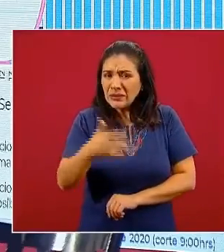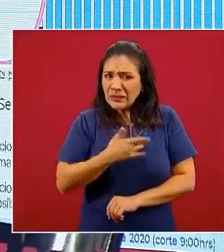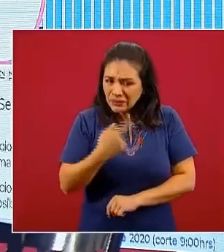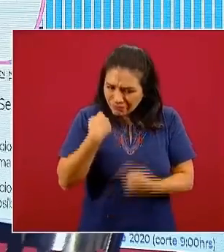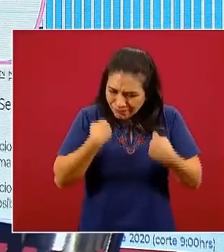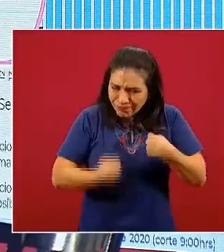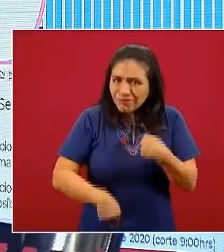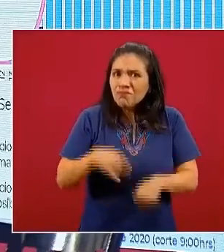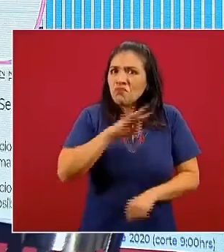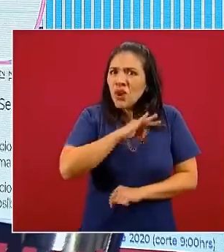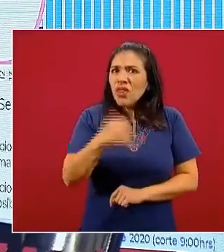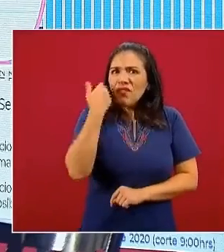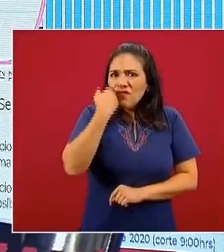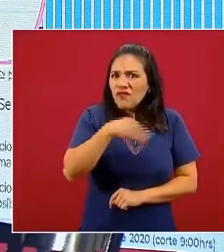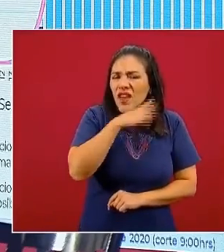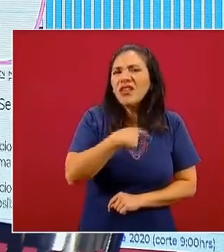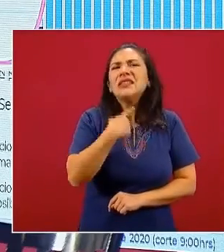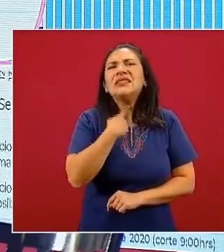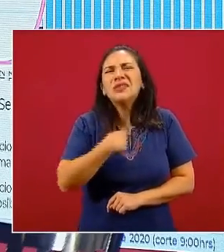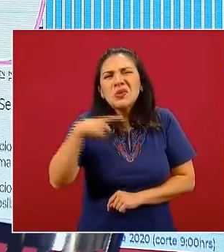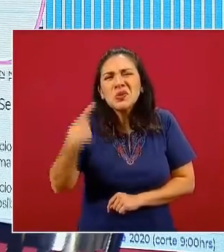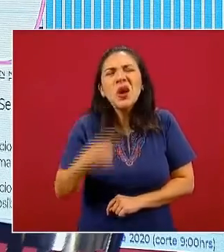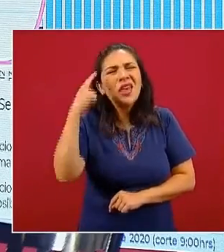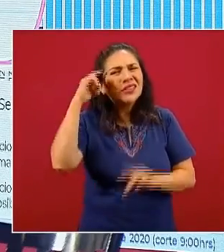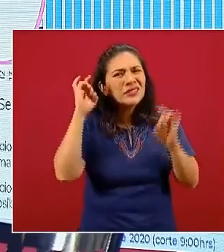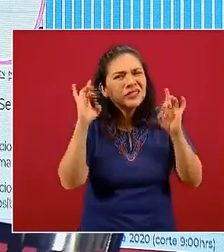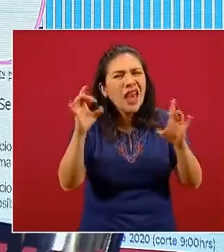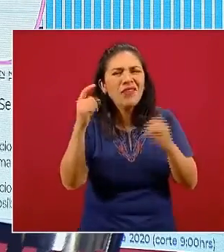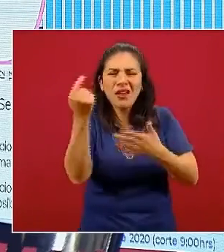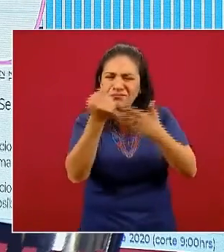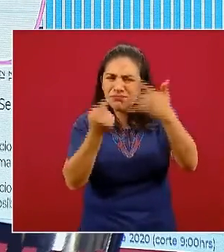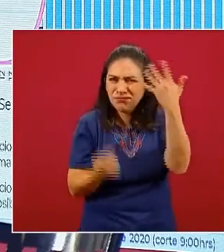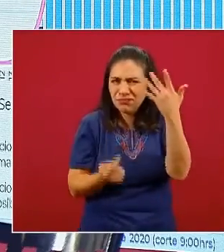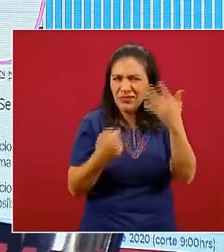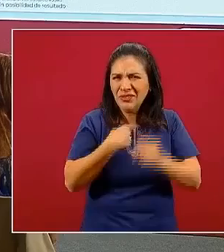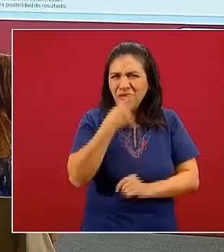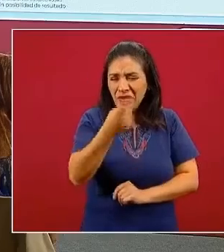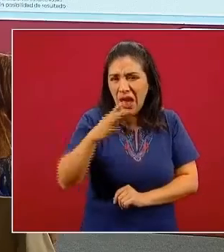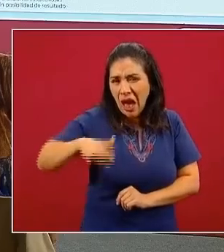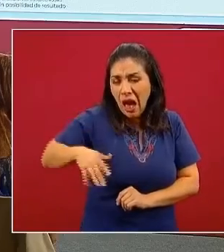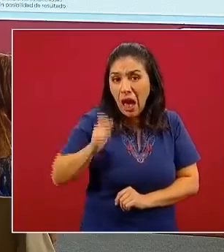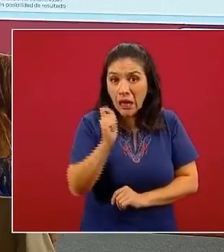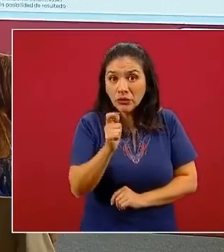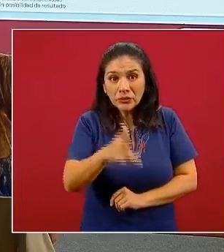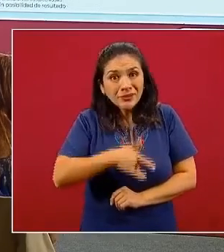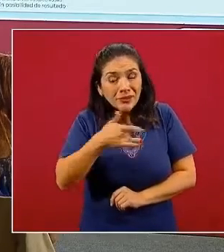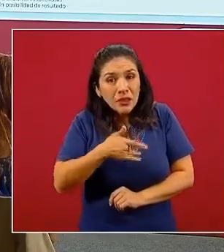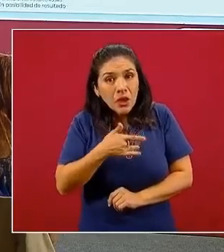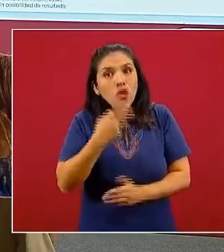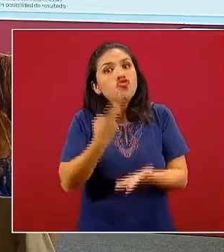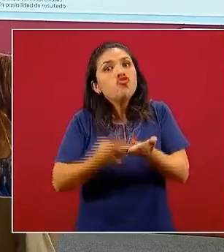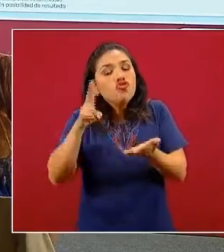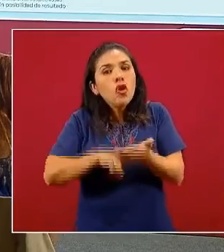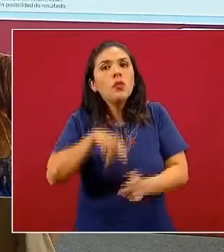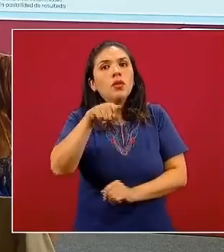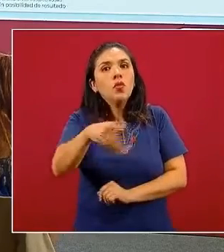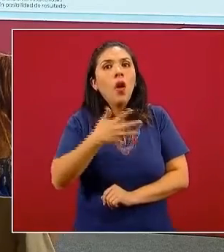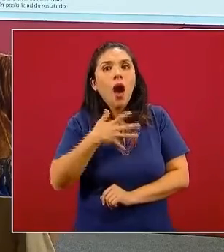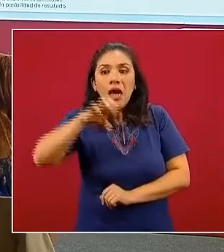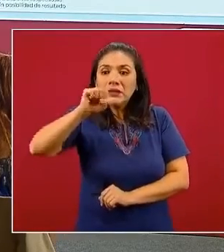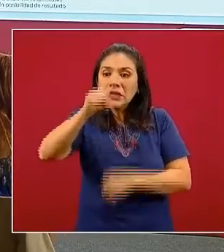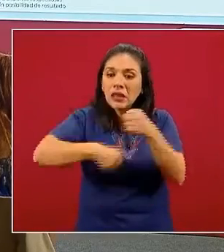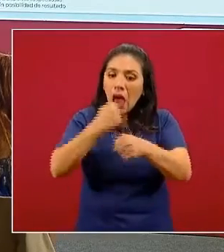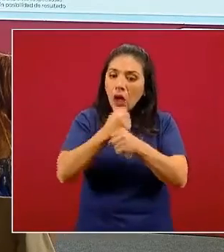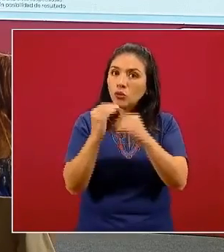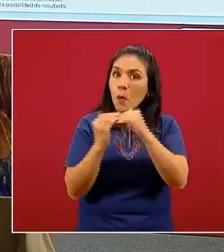COVID, fiebre, tos, dolor de garganta, dolor de cabeza y los demás síntomas que he mencionado, pero además tiene 60 o